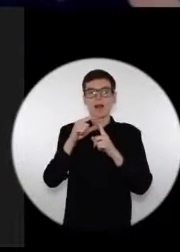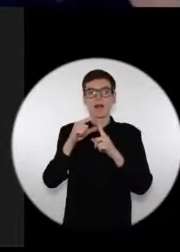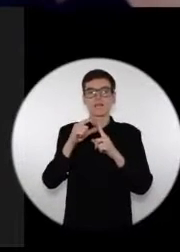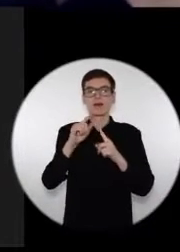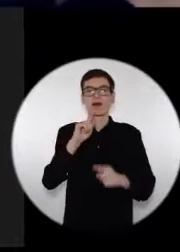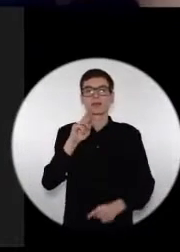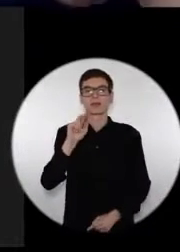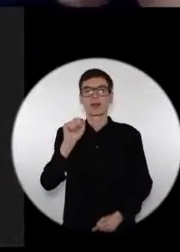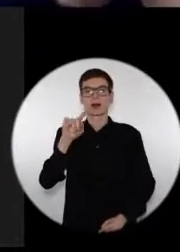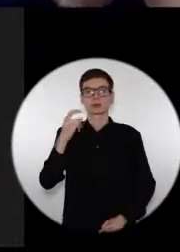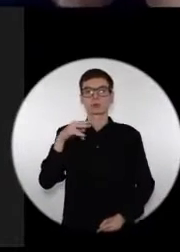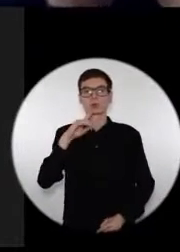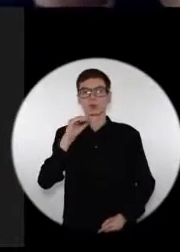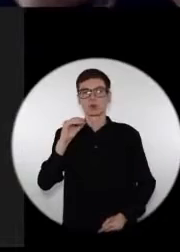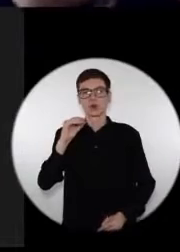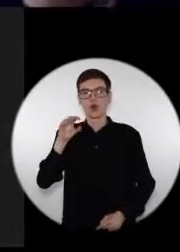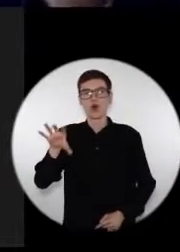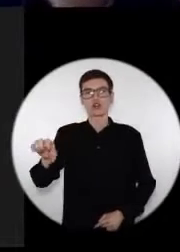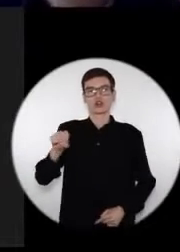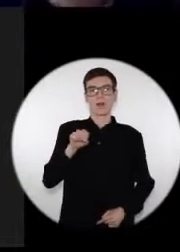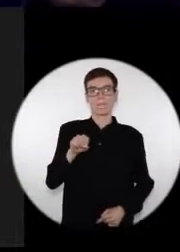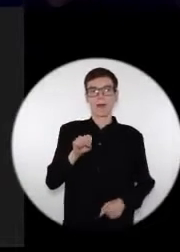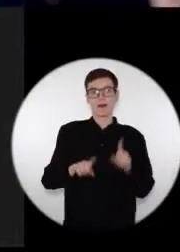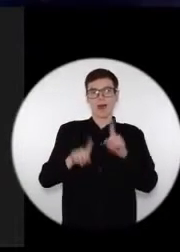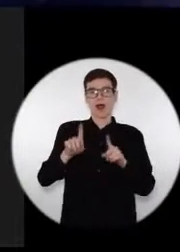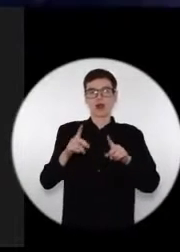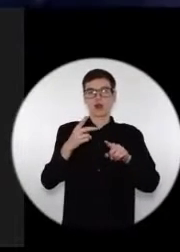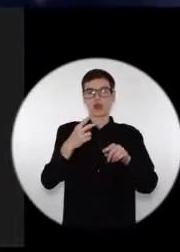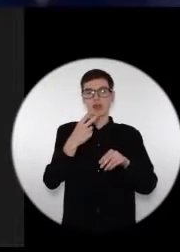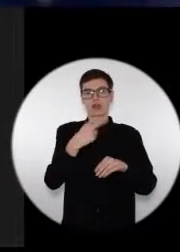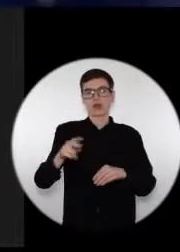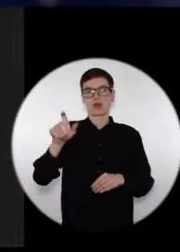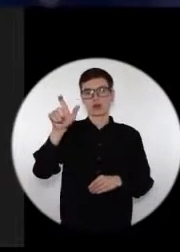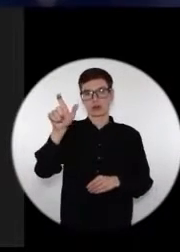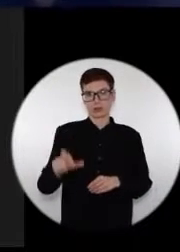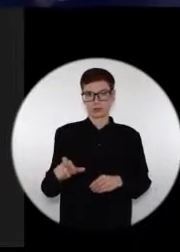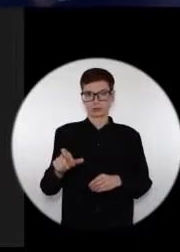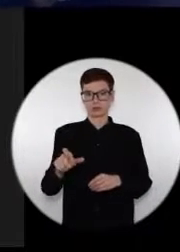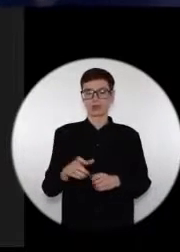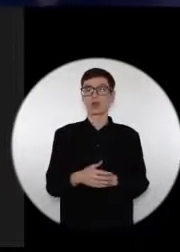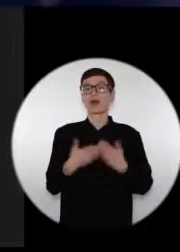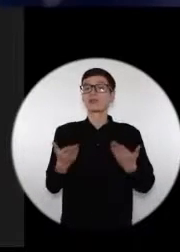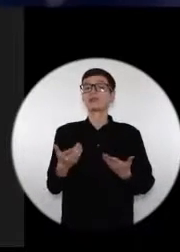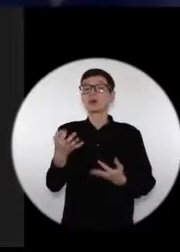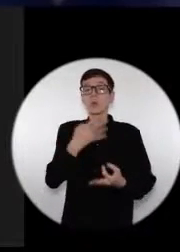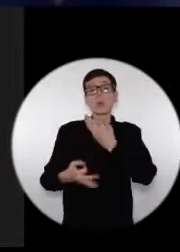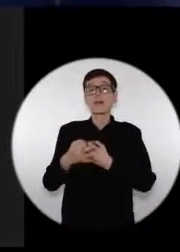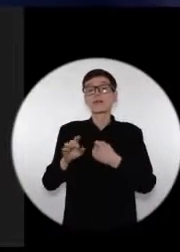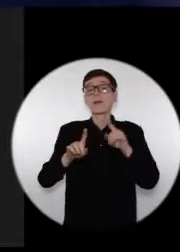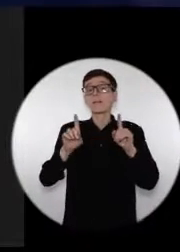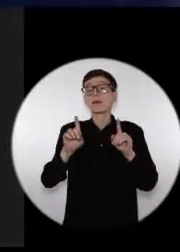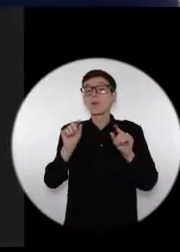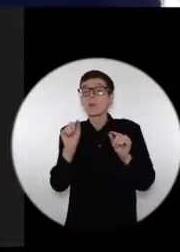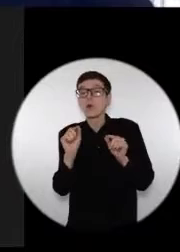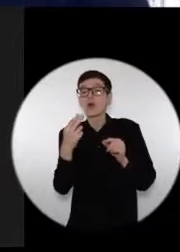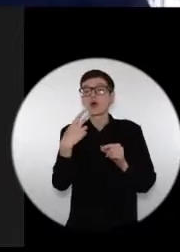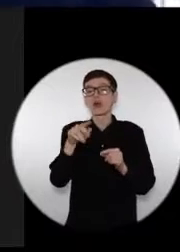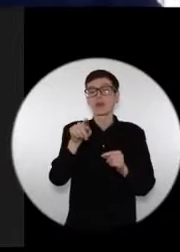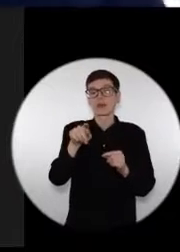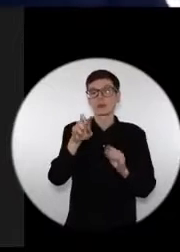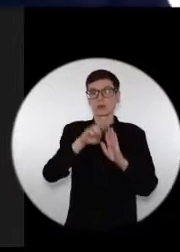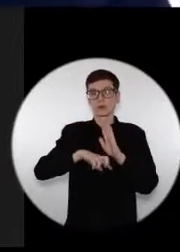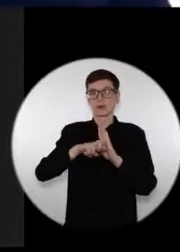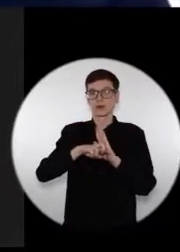y tú decías que la palabra trasunto viene de sacar algo de otro de tomar algo de otro por ello entonces